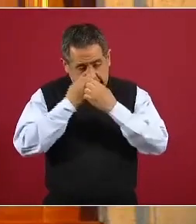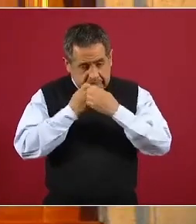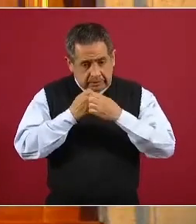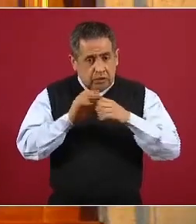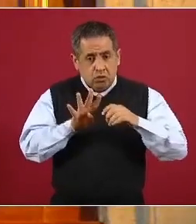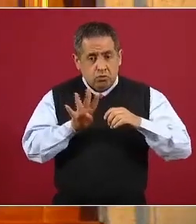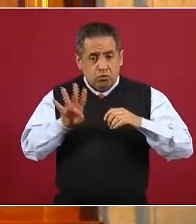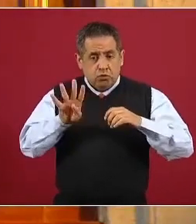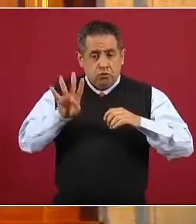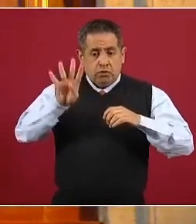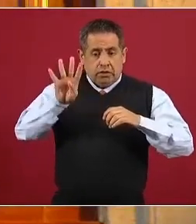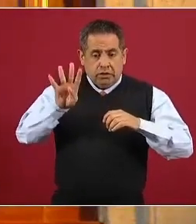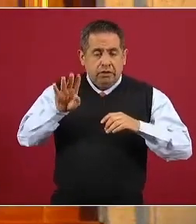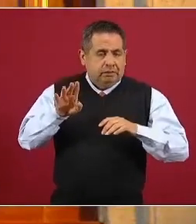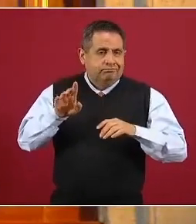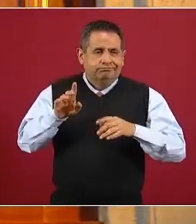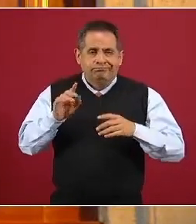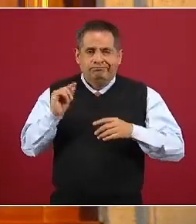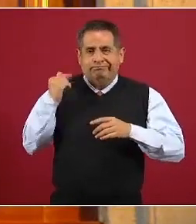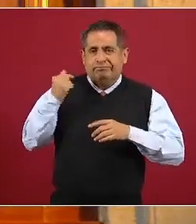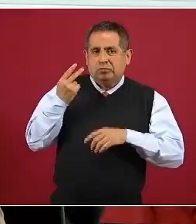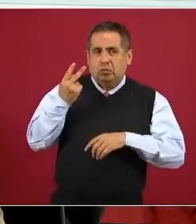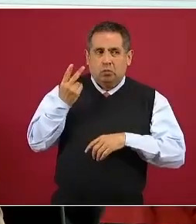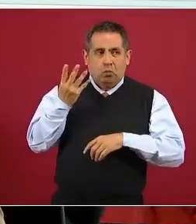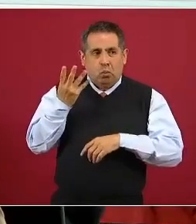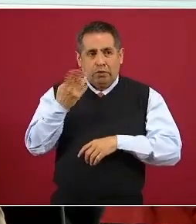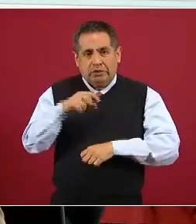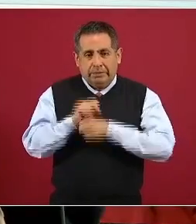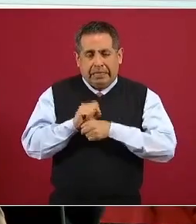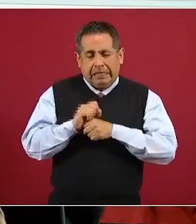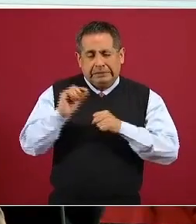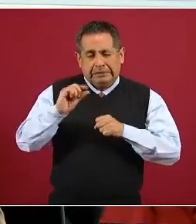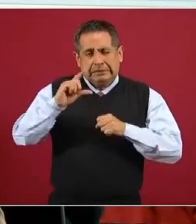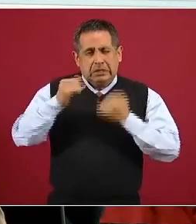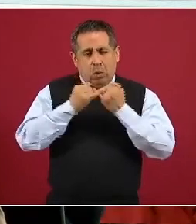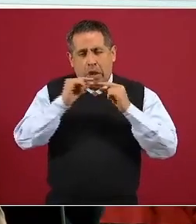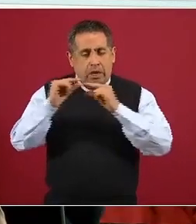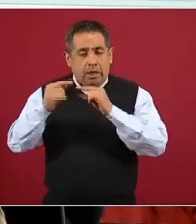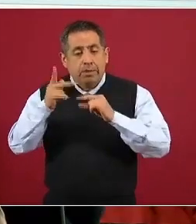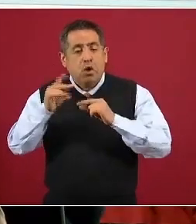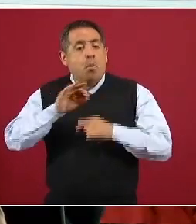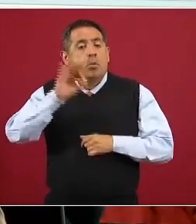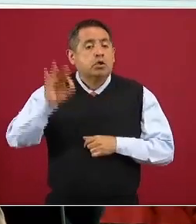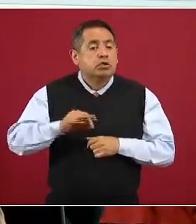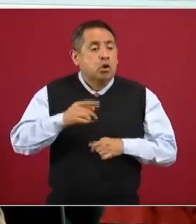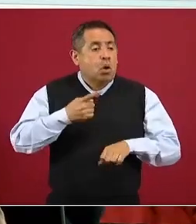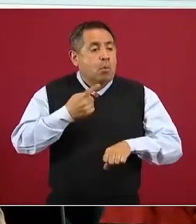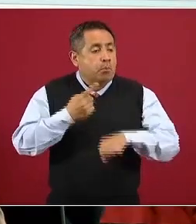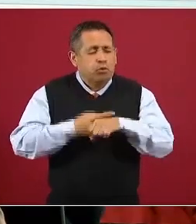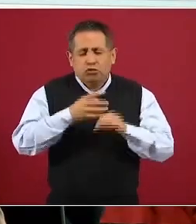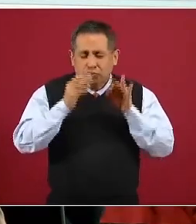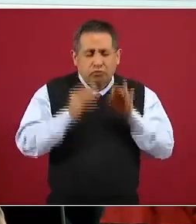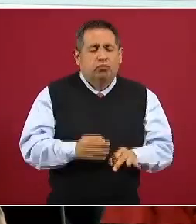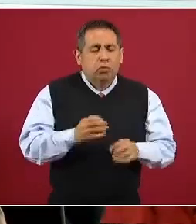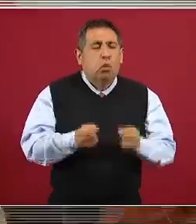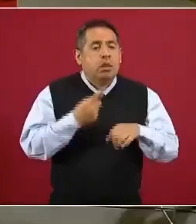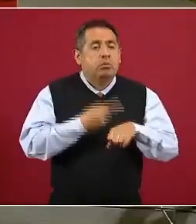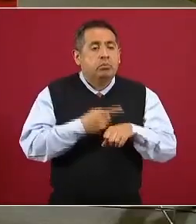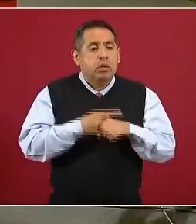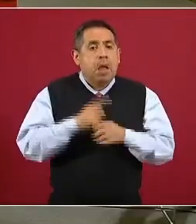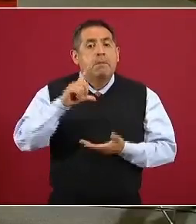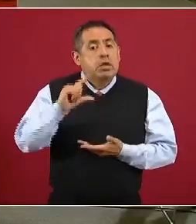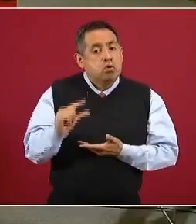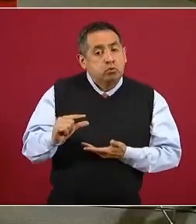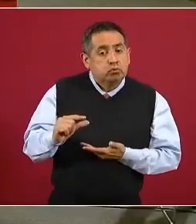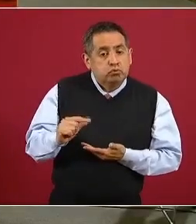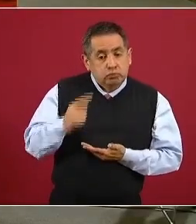es prácticamente similar para las últimas 4 semanas, el porcentaje de positividad continúa disminuyendo.